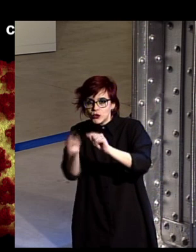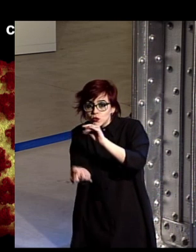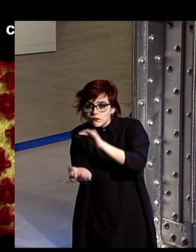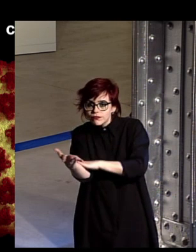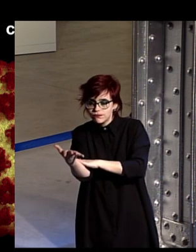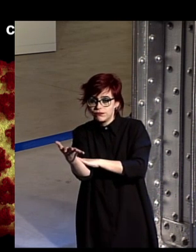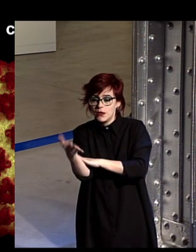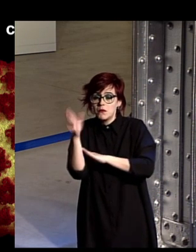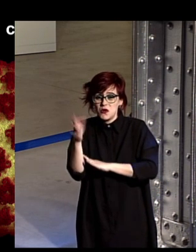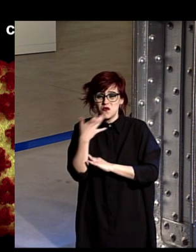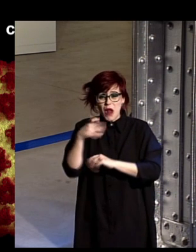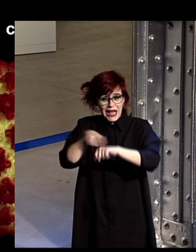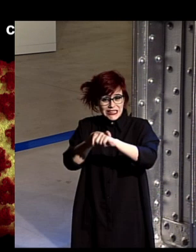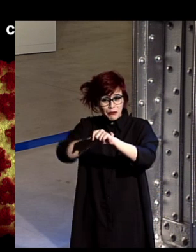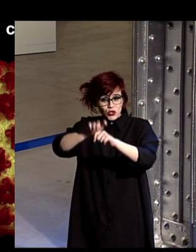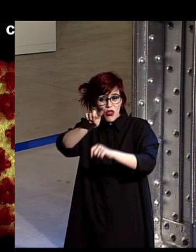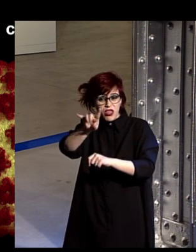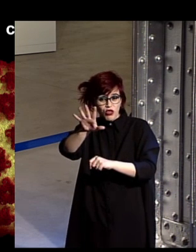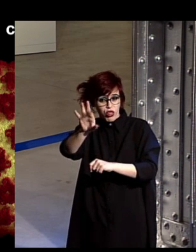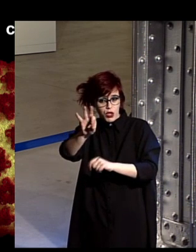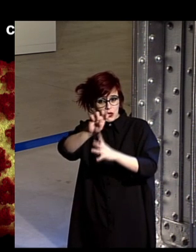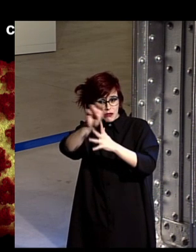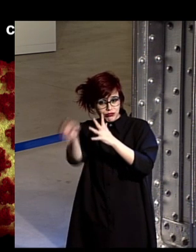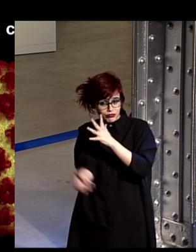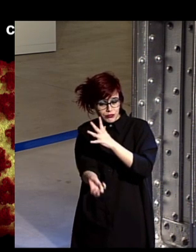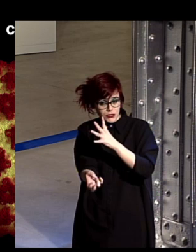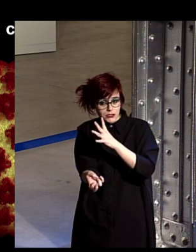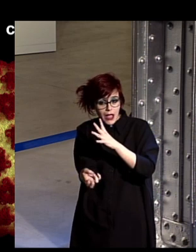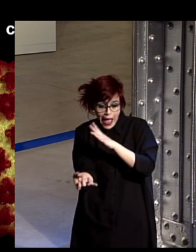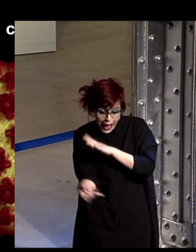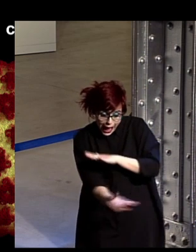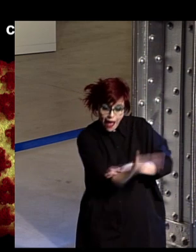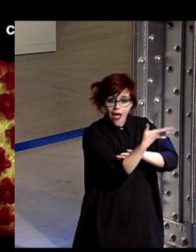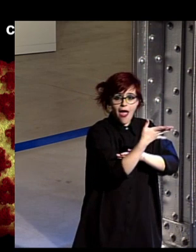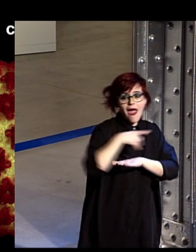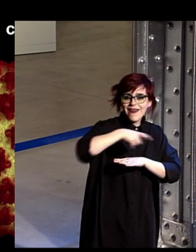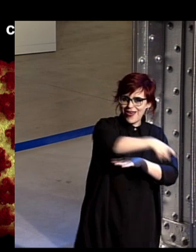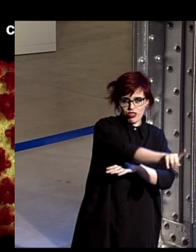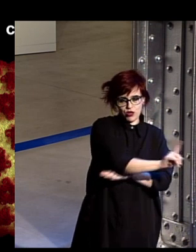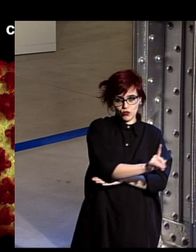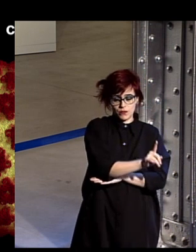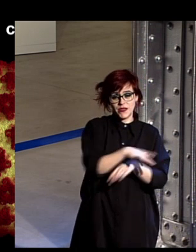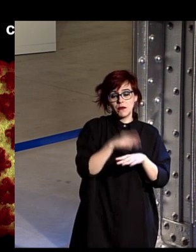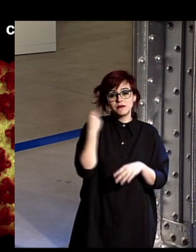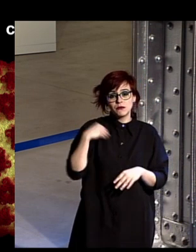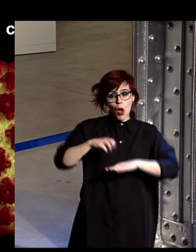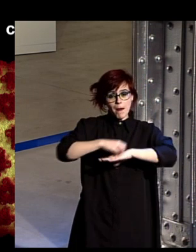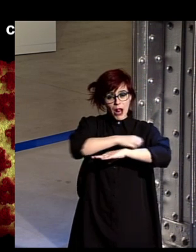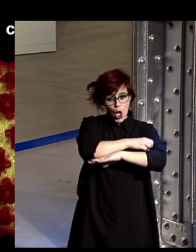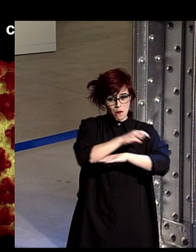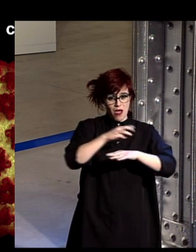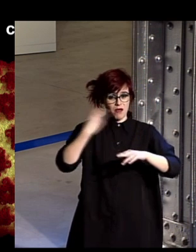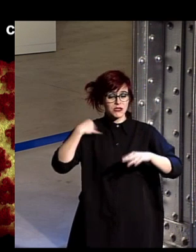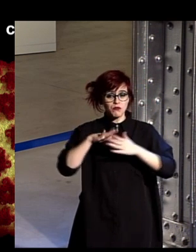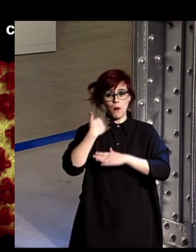las 150 aproximadamente que se conocen hasta ahora, que producen cánceres, ¿vale? Esto es uno de los papilomas malos, el que tenéis aquí, el 16,